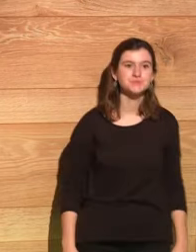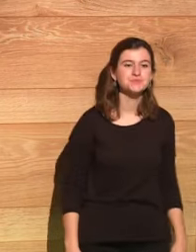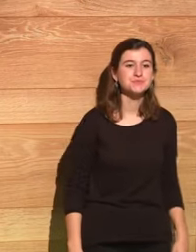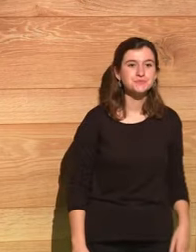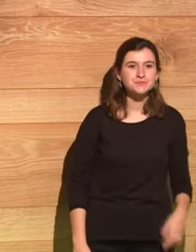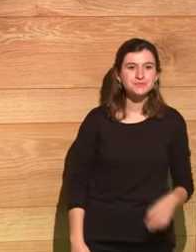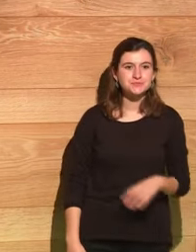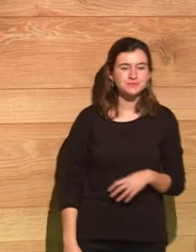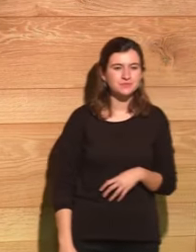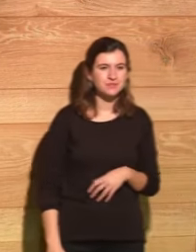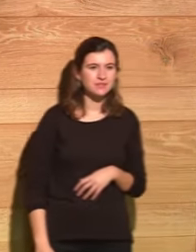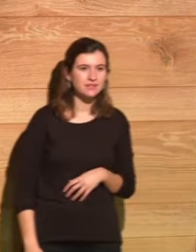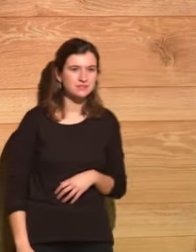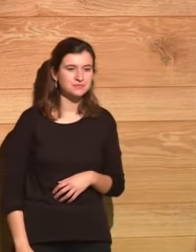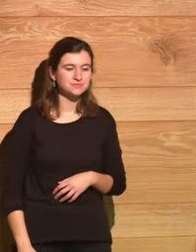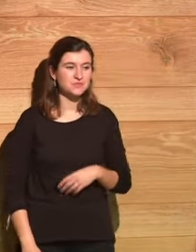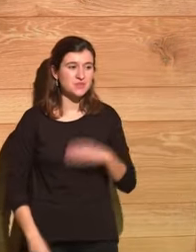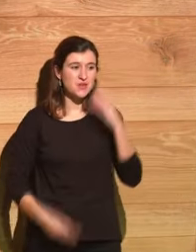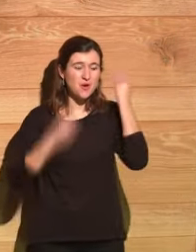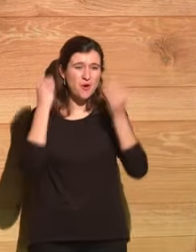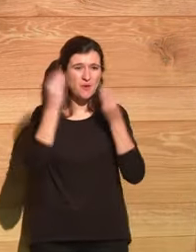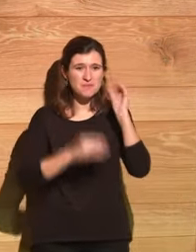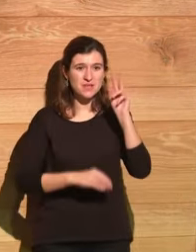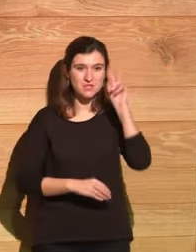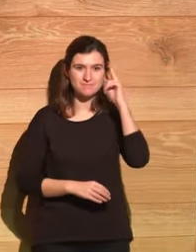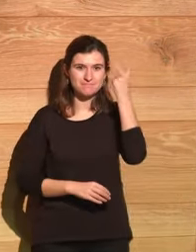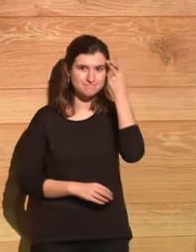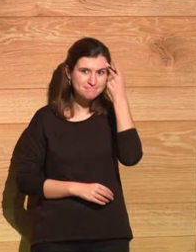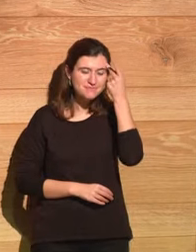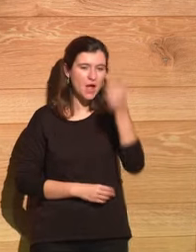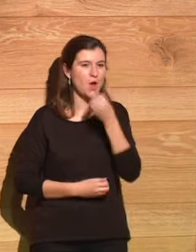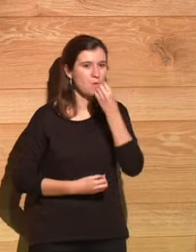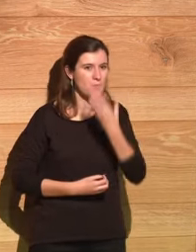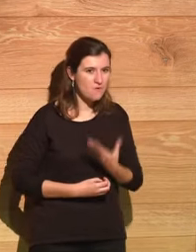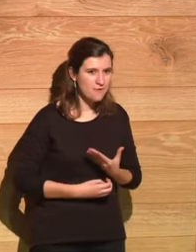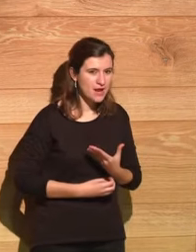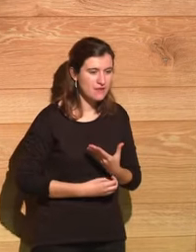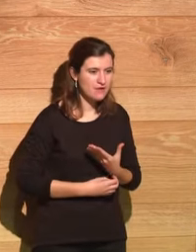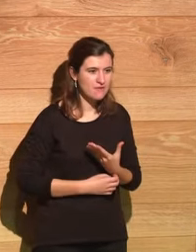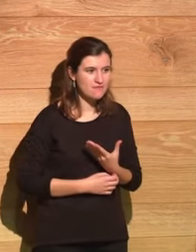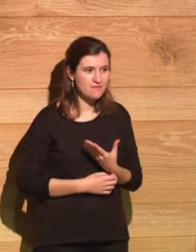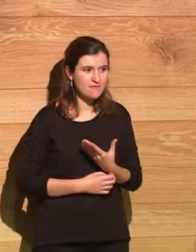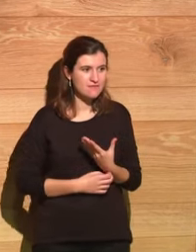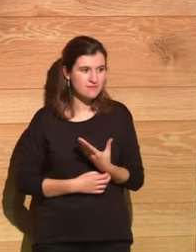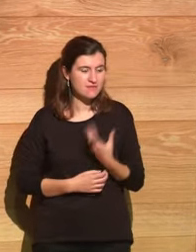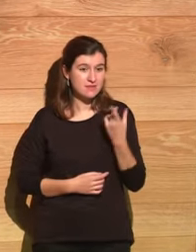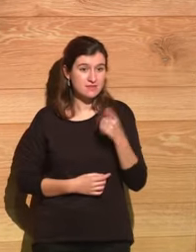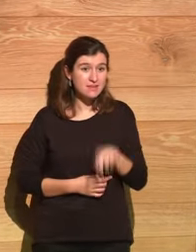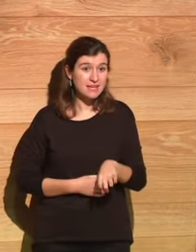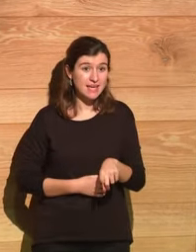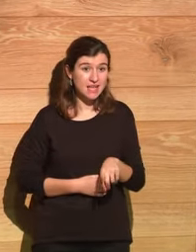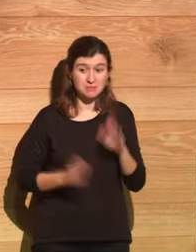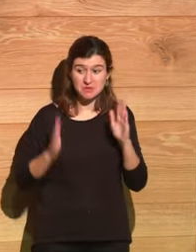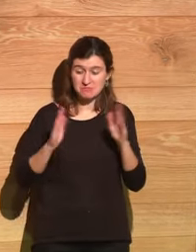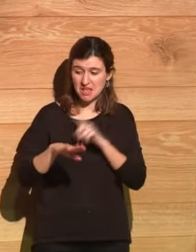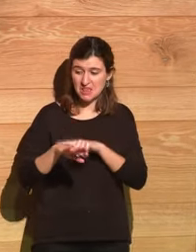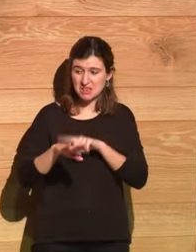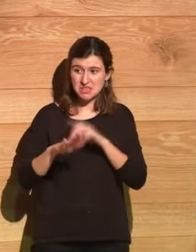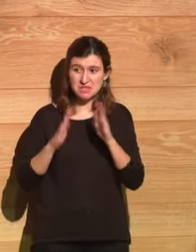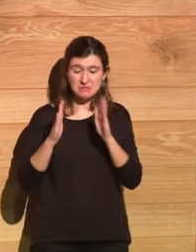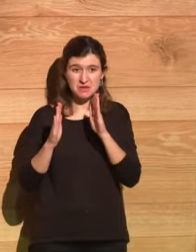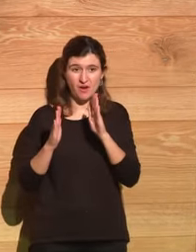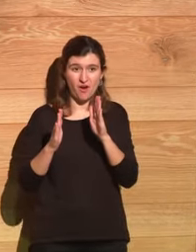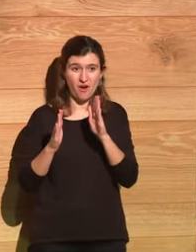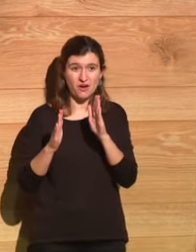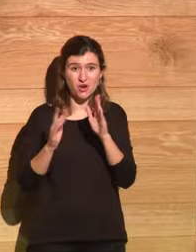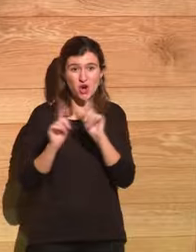A ver, yo digo que cambiar de idea es bueno y incluso hacerlo en un periodo muy breve de tiempo